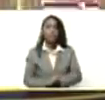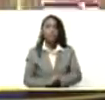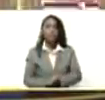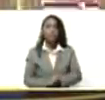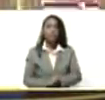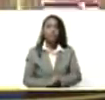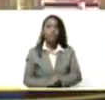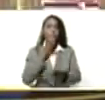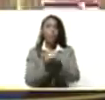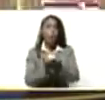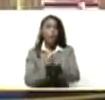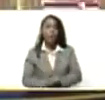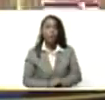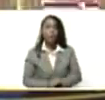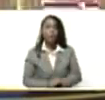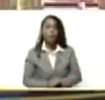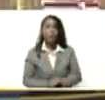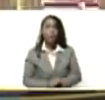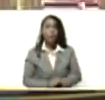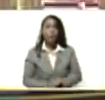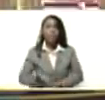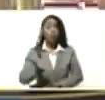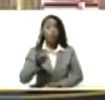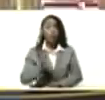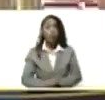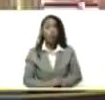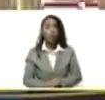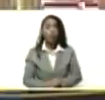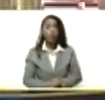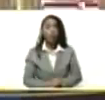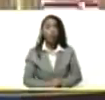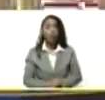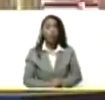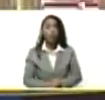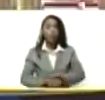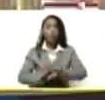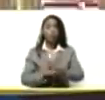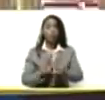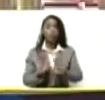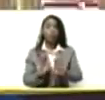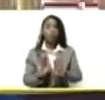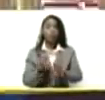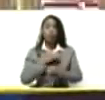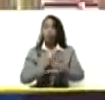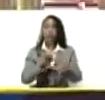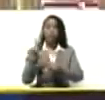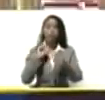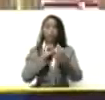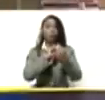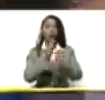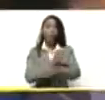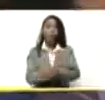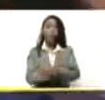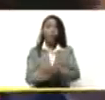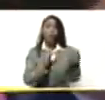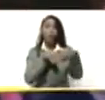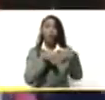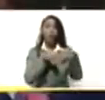años vayan con absoluta confianza que es para bien y además